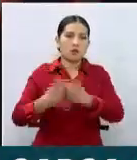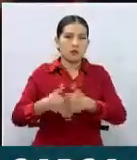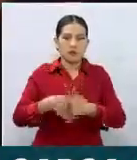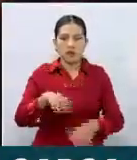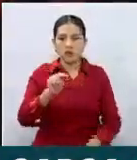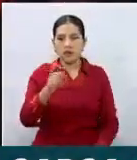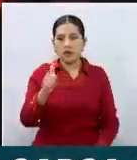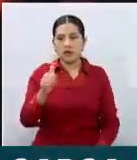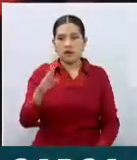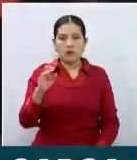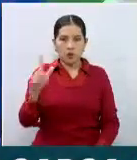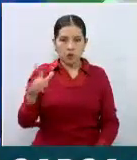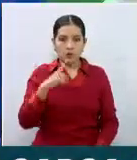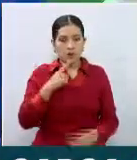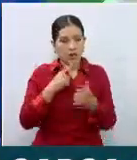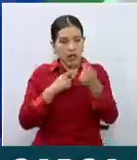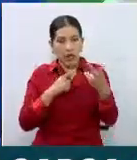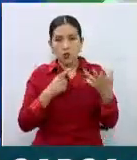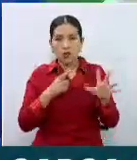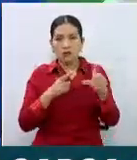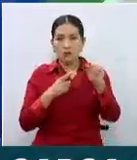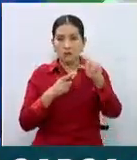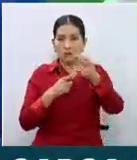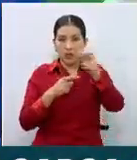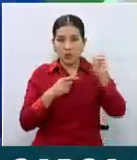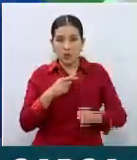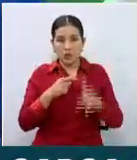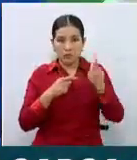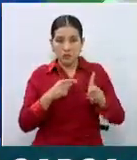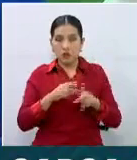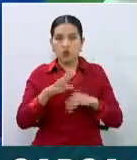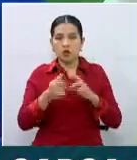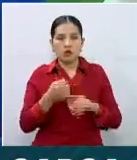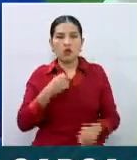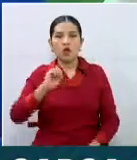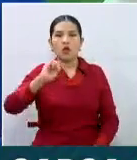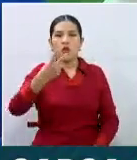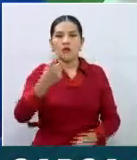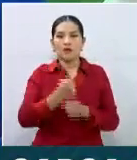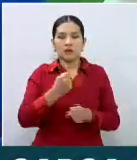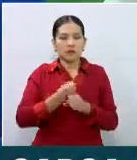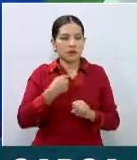una doble función en SAPSA. El 20% es el que